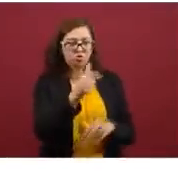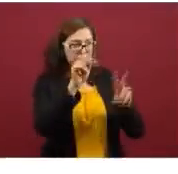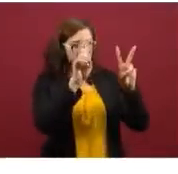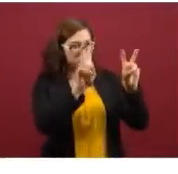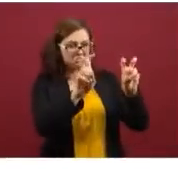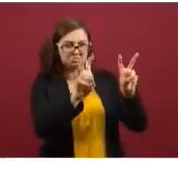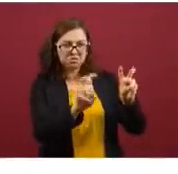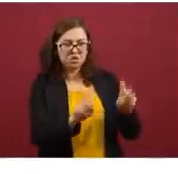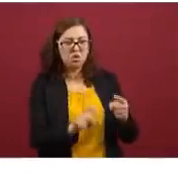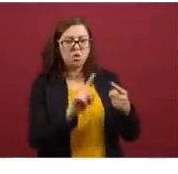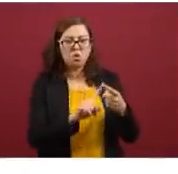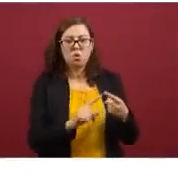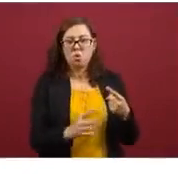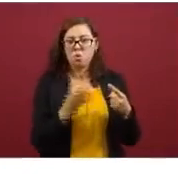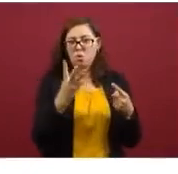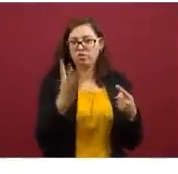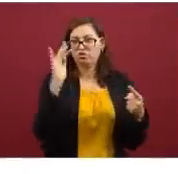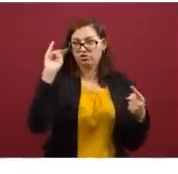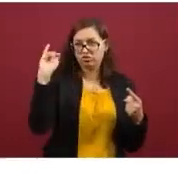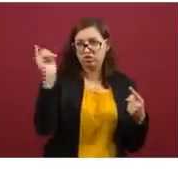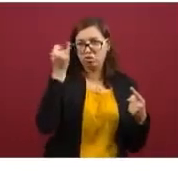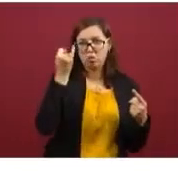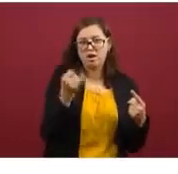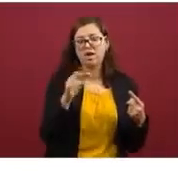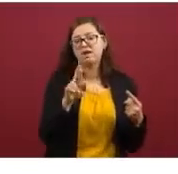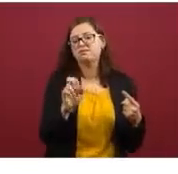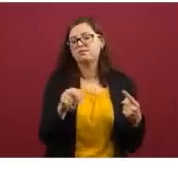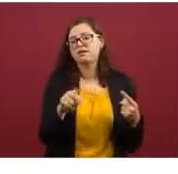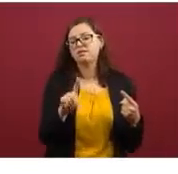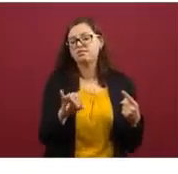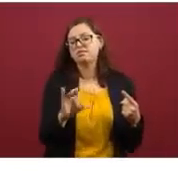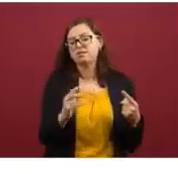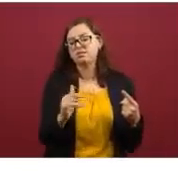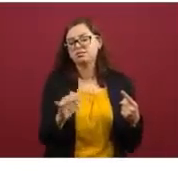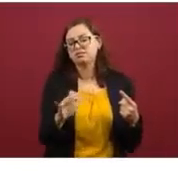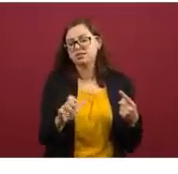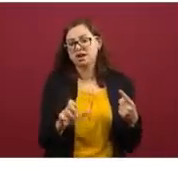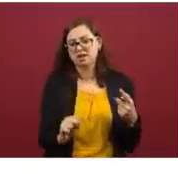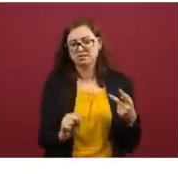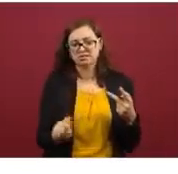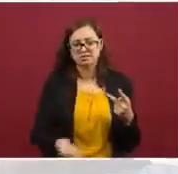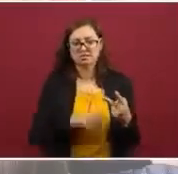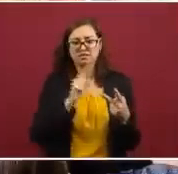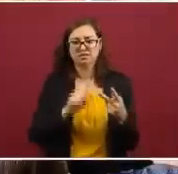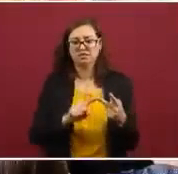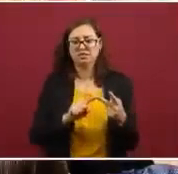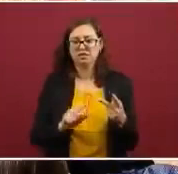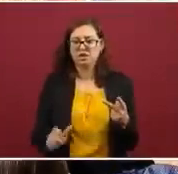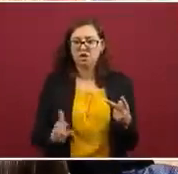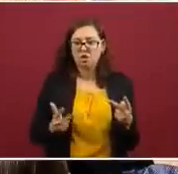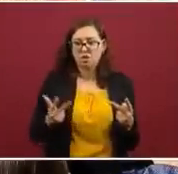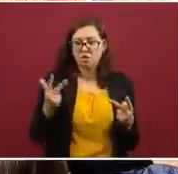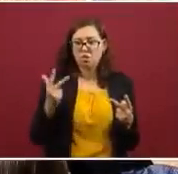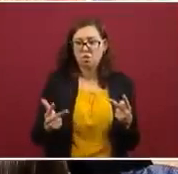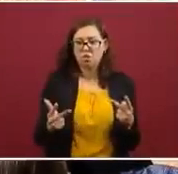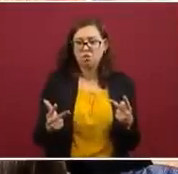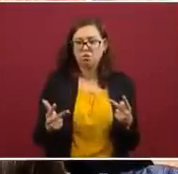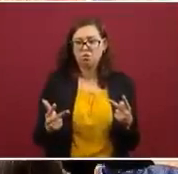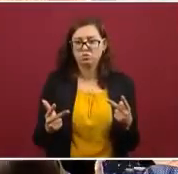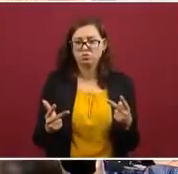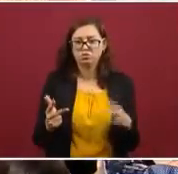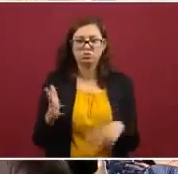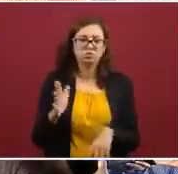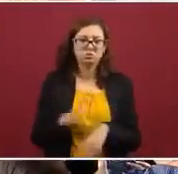4 de Tijuana fueron de rendichicas y tenemos las 8 que tienen el diferencial